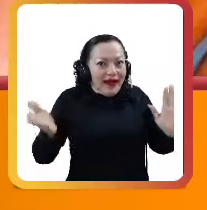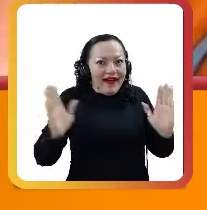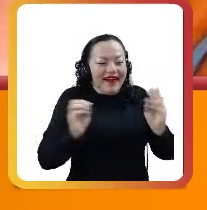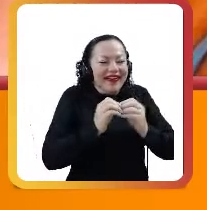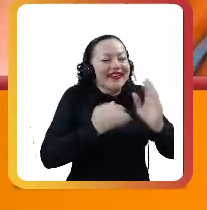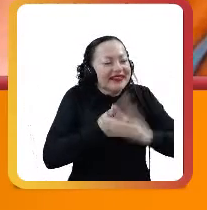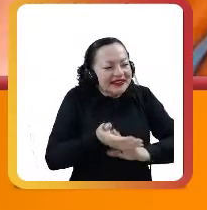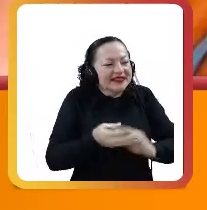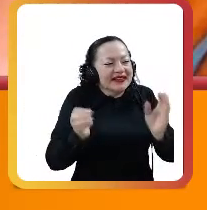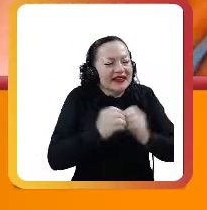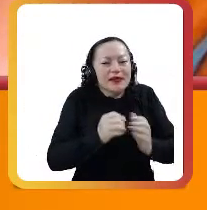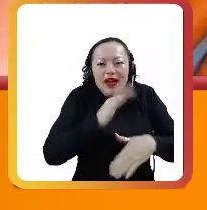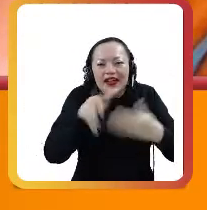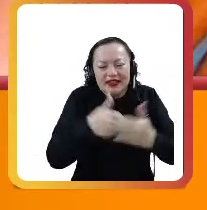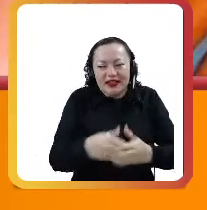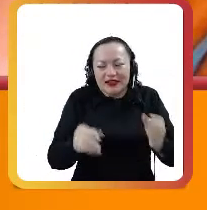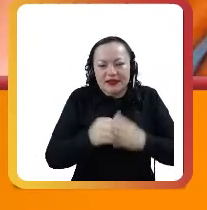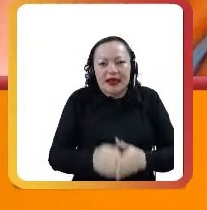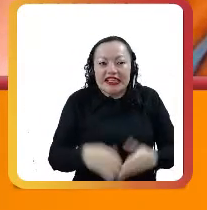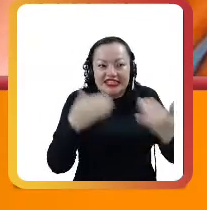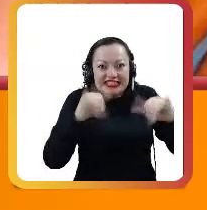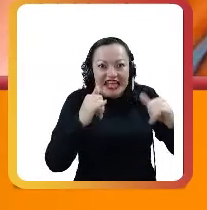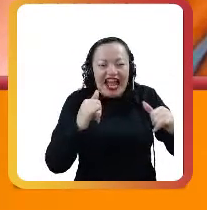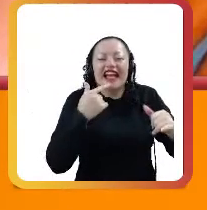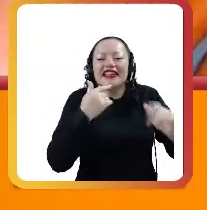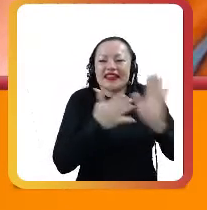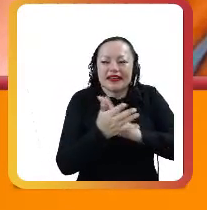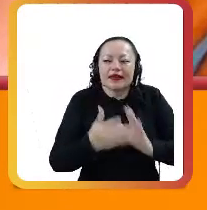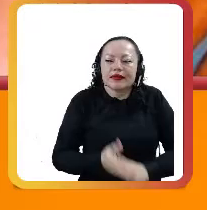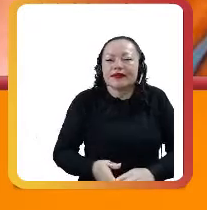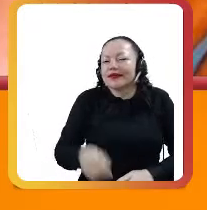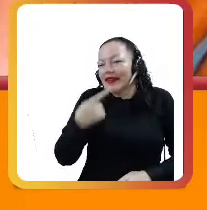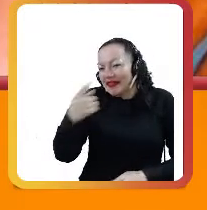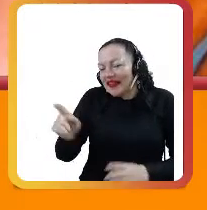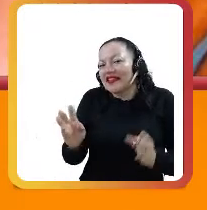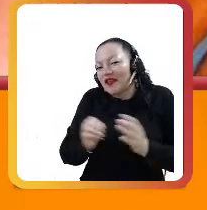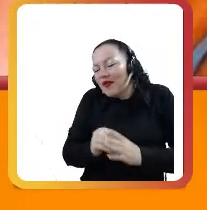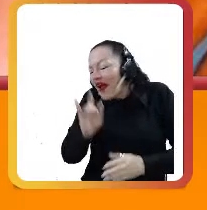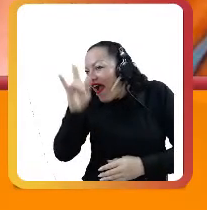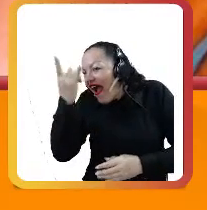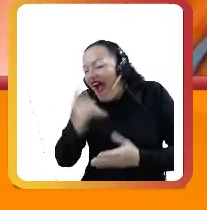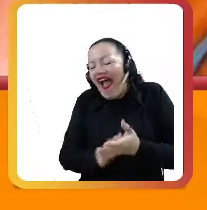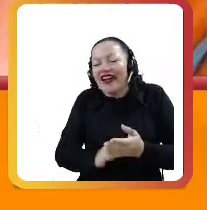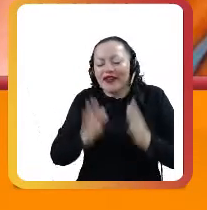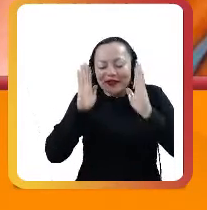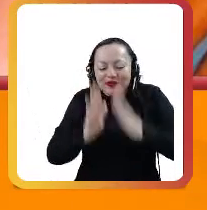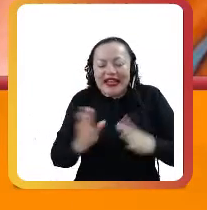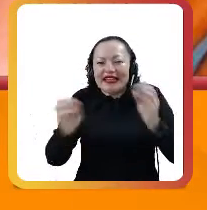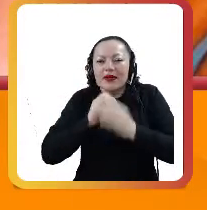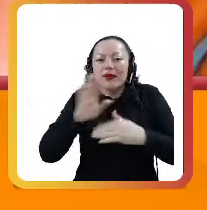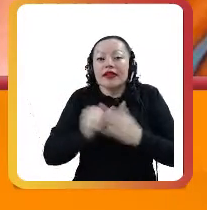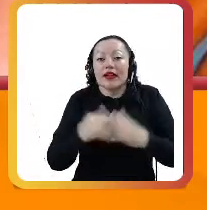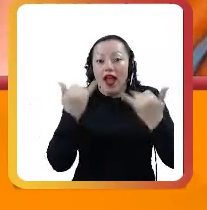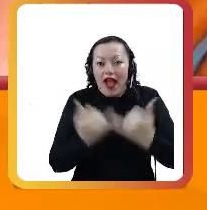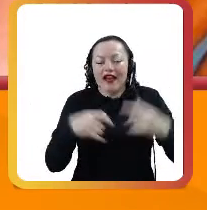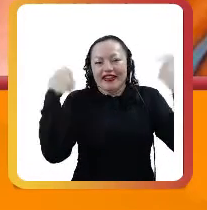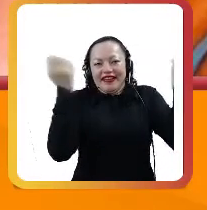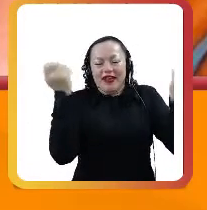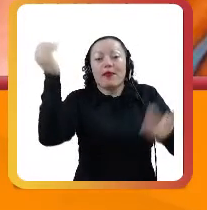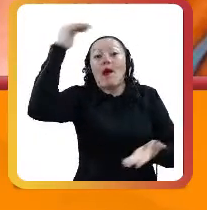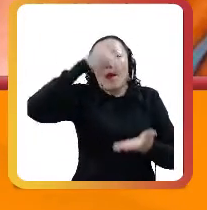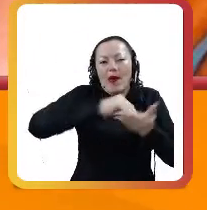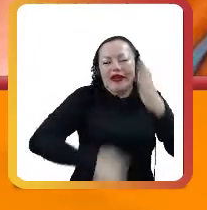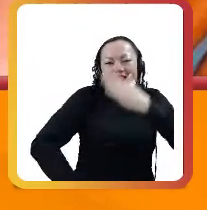ya. Pues nada, por lo menos en algo nos entretenemos. Vamos a irnos a comerciales, ya